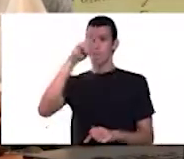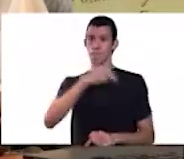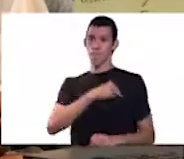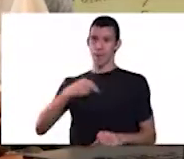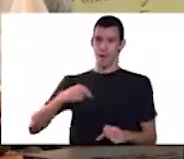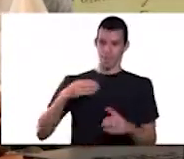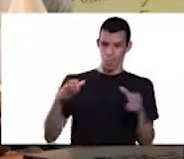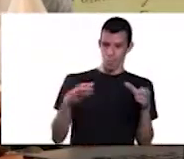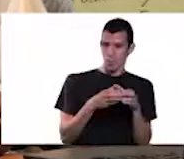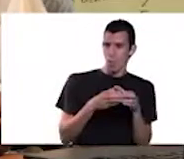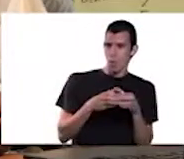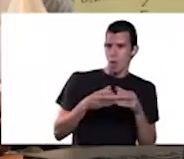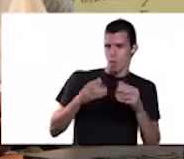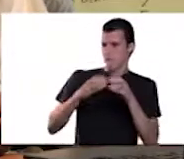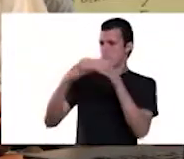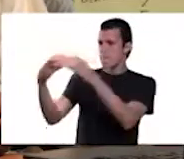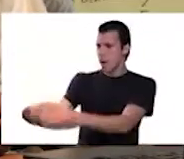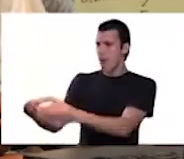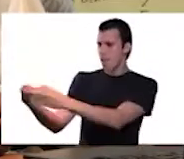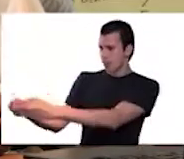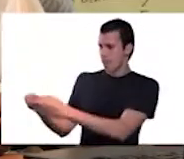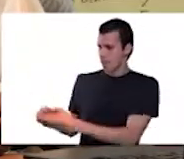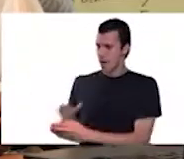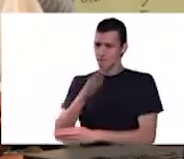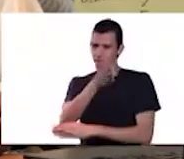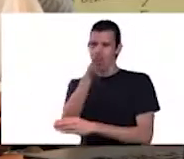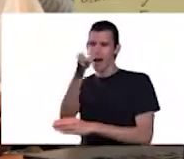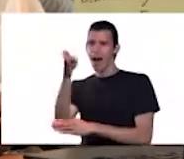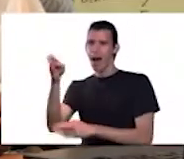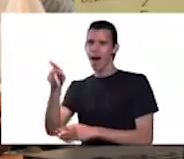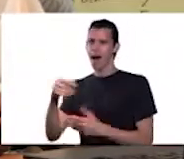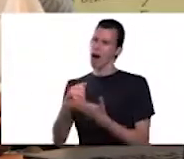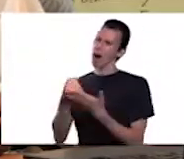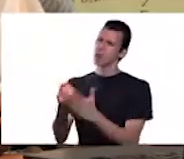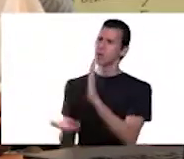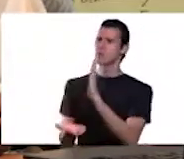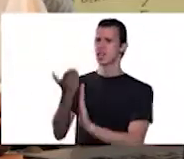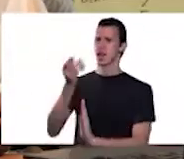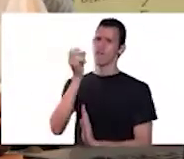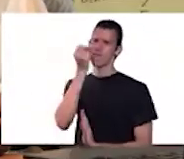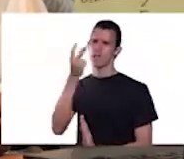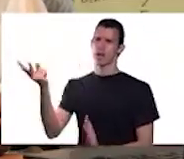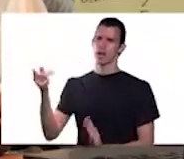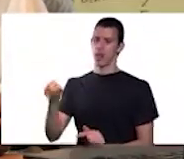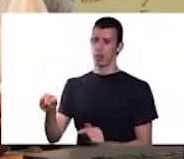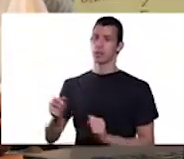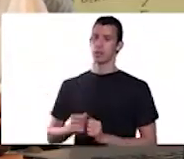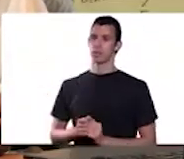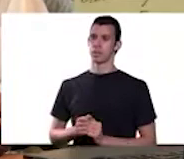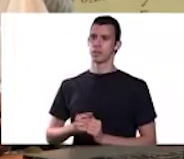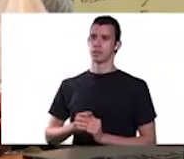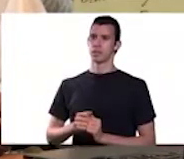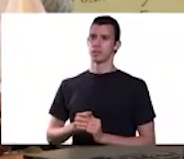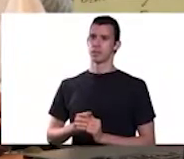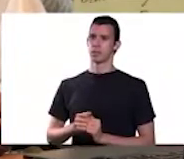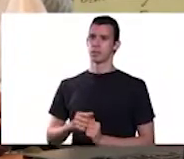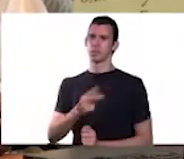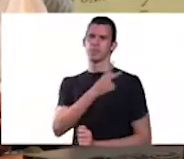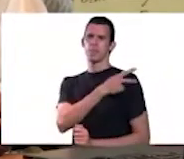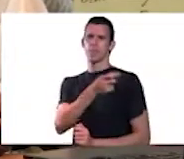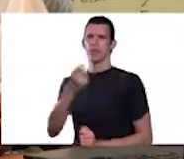nuestro personal de salud a salvar vida, porque durante muchos